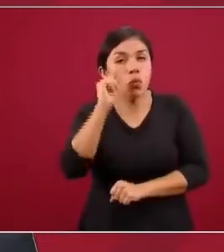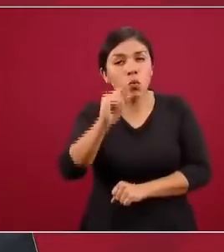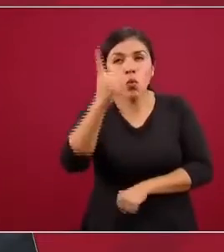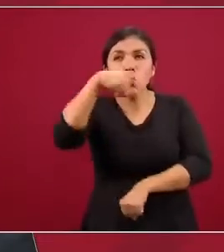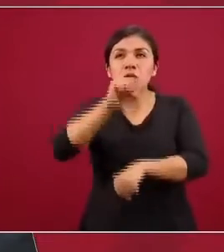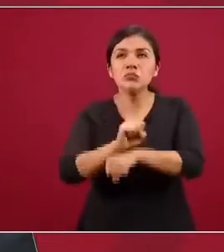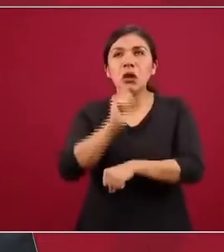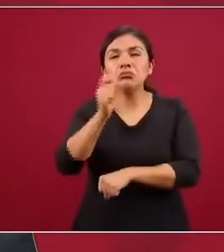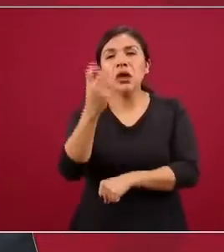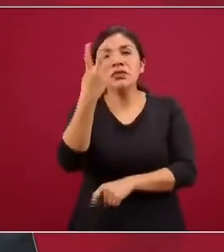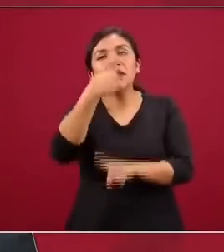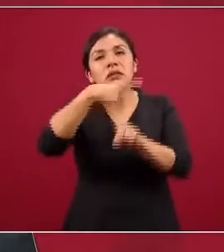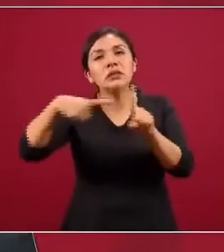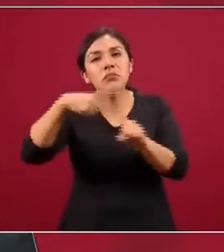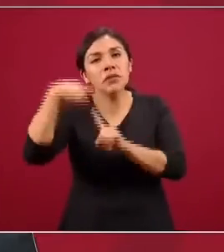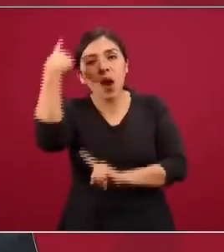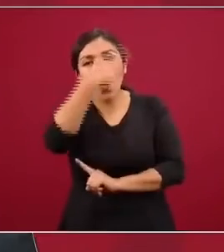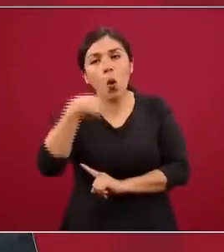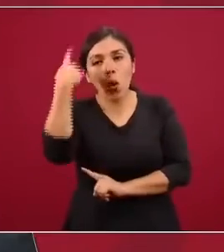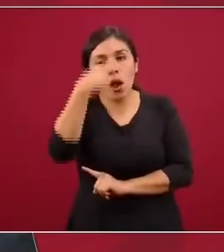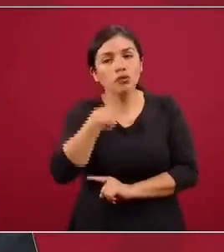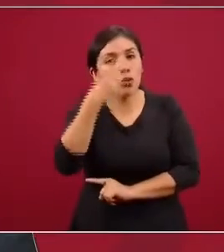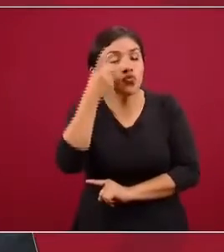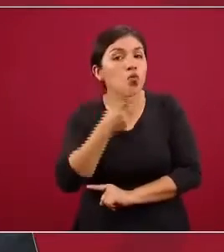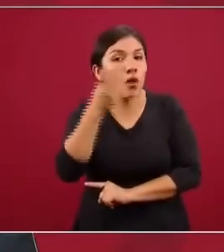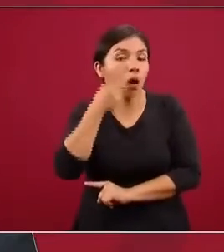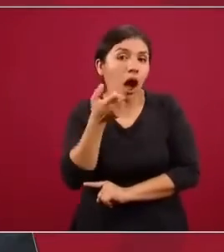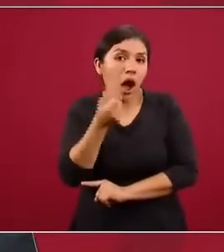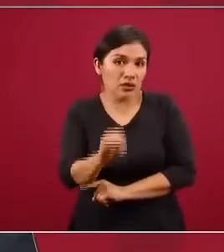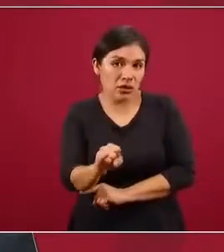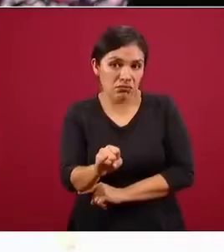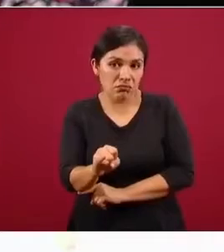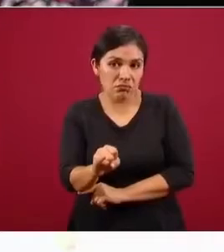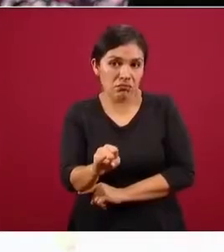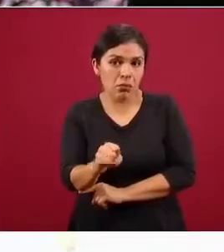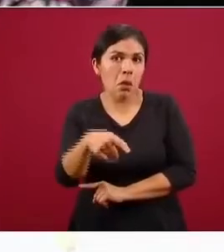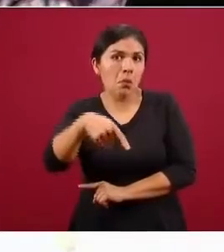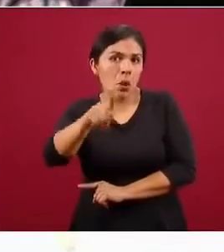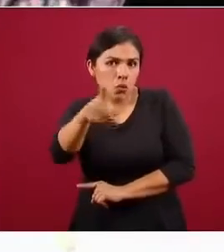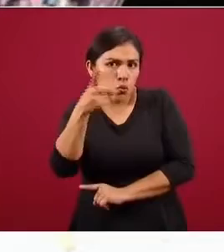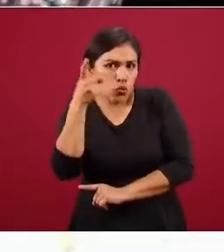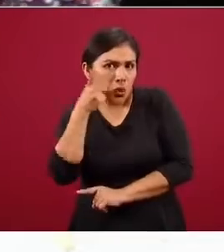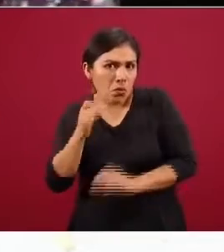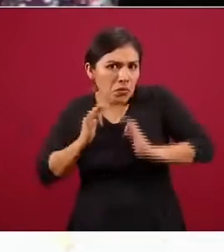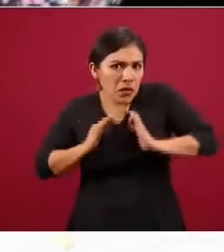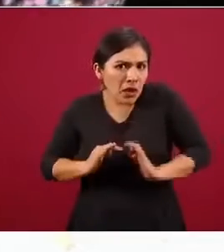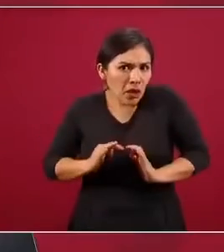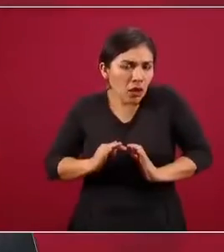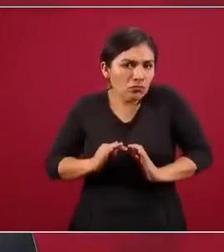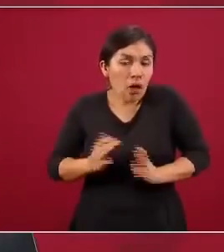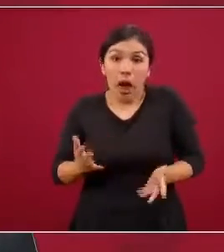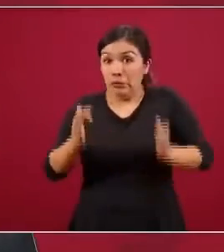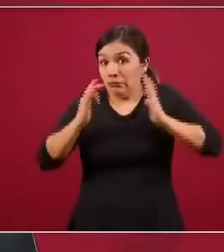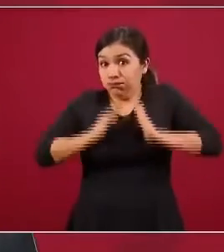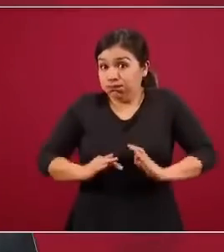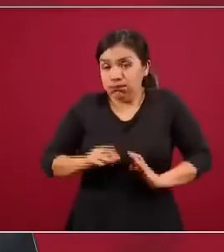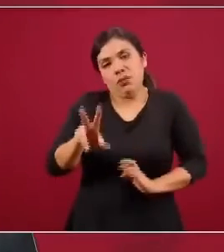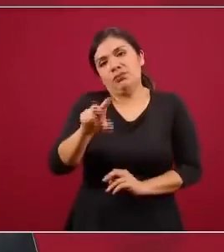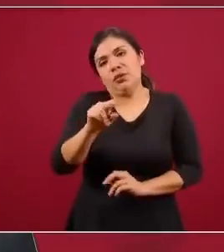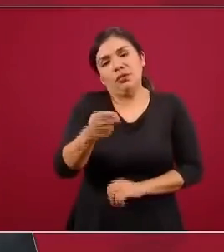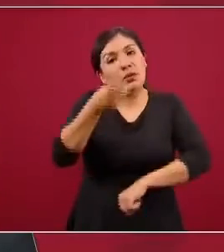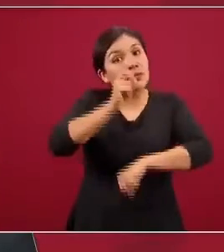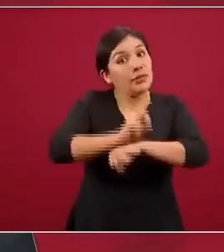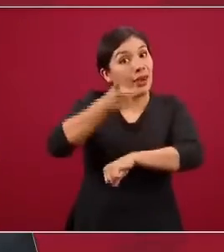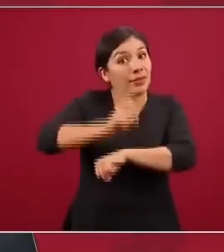semana es de 3:30. Ese es el tiempo que duermo. ¿Y tranquilo? Pues no tranquilo, todos los